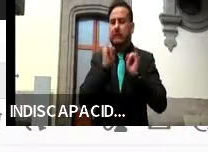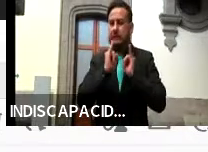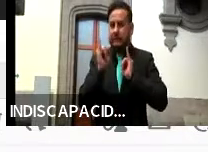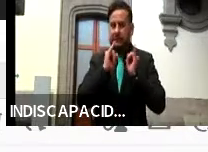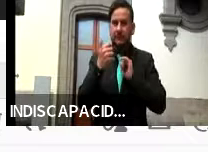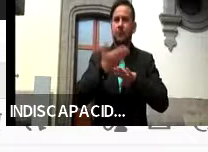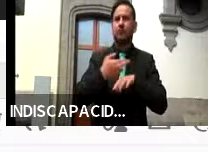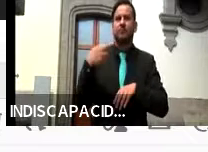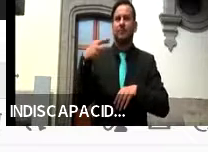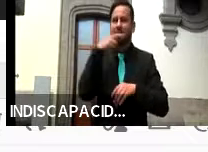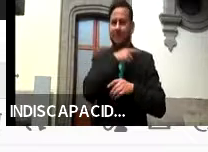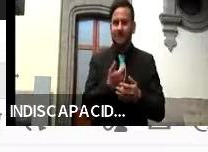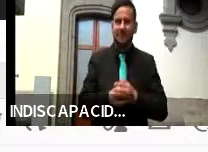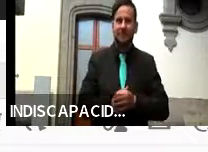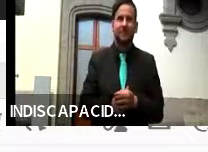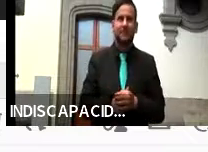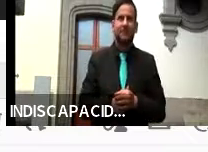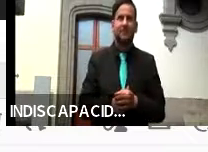muy rápido.